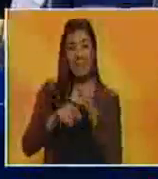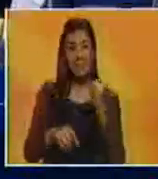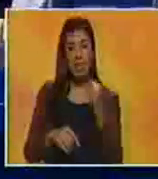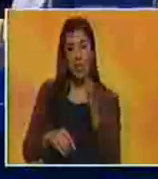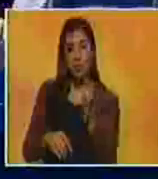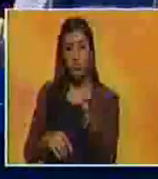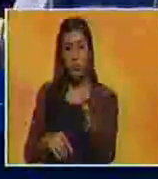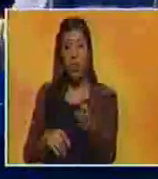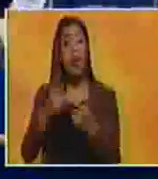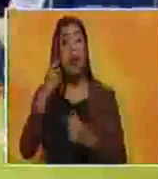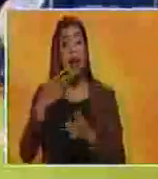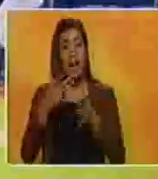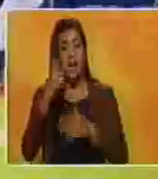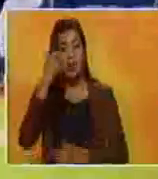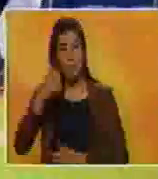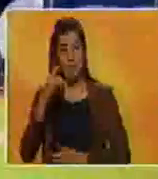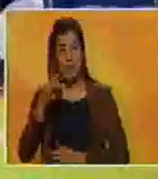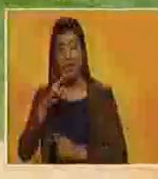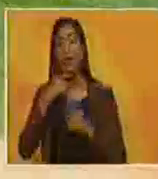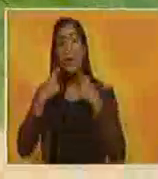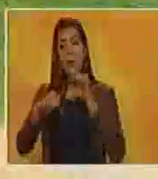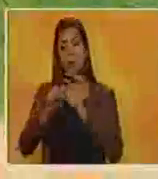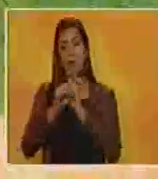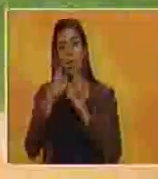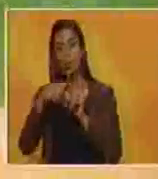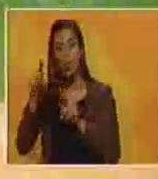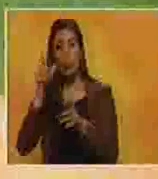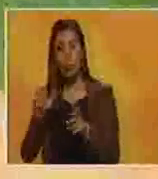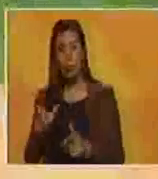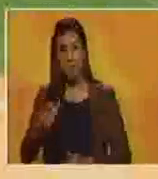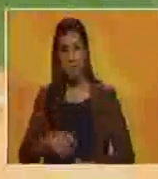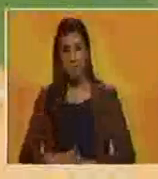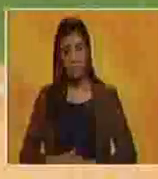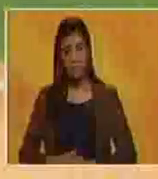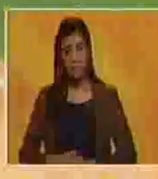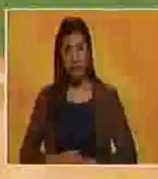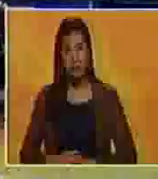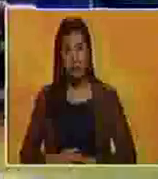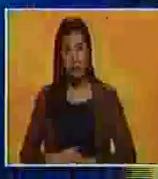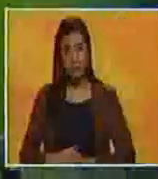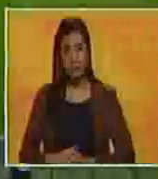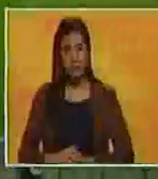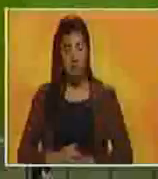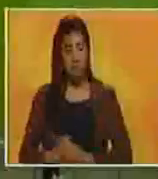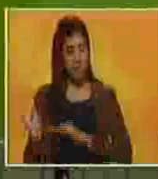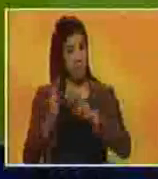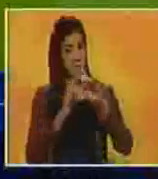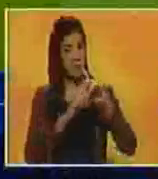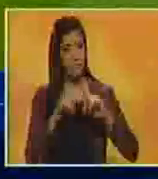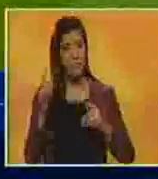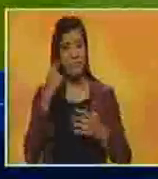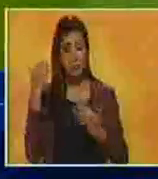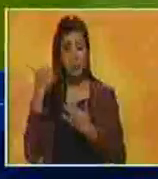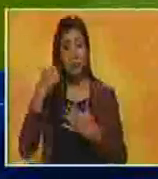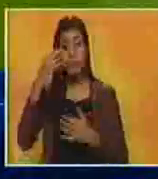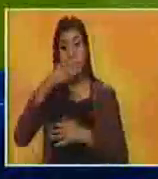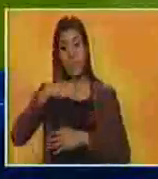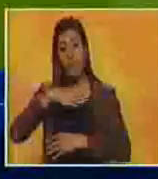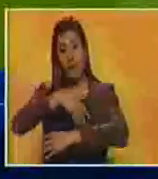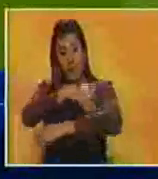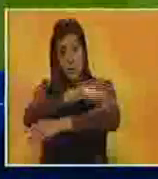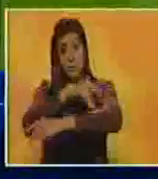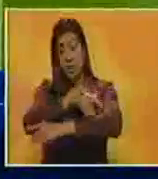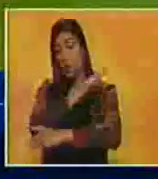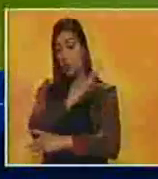izquierdo. Ganó Dietrich Enns y perdió Alejandro Arteaga. Pasamos a la Champions porque el Barcelona hizo